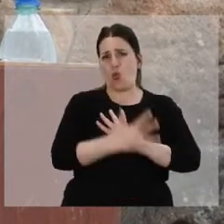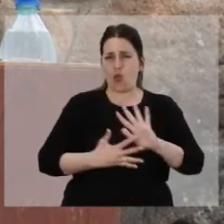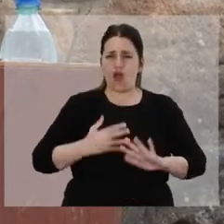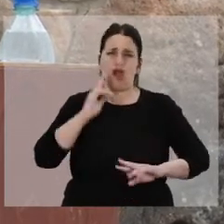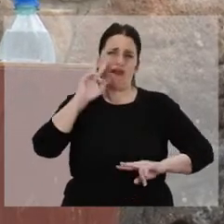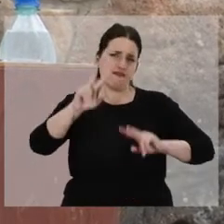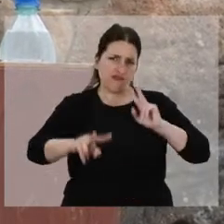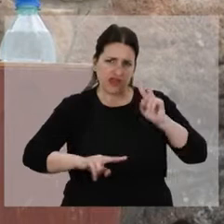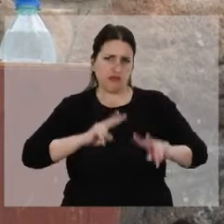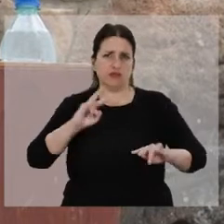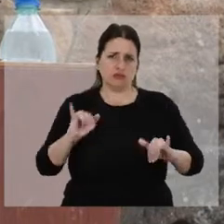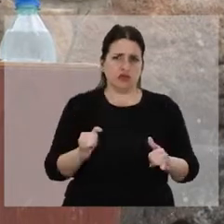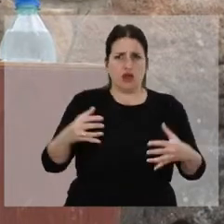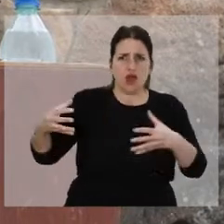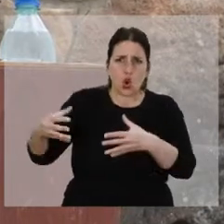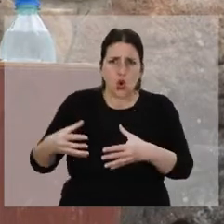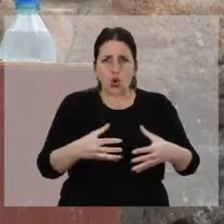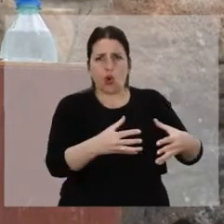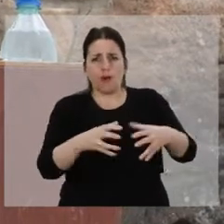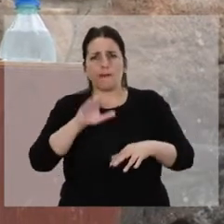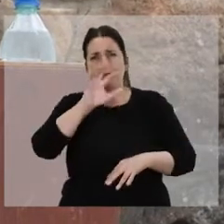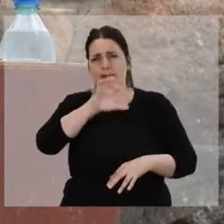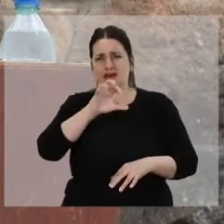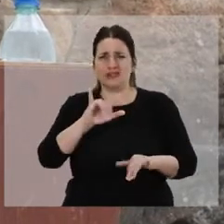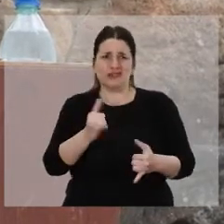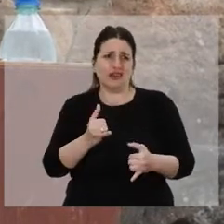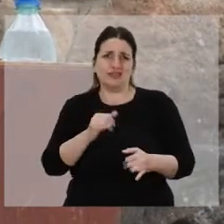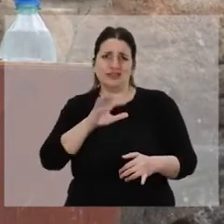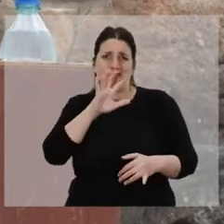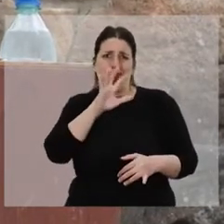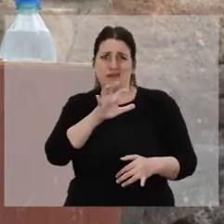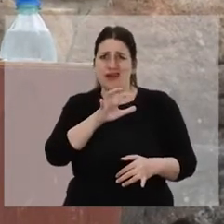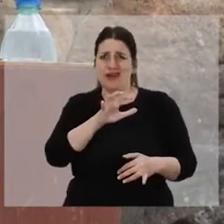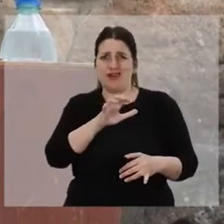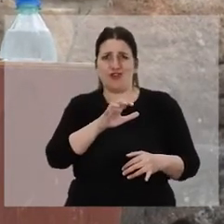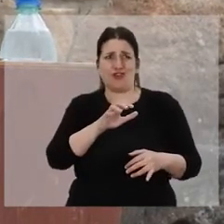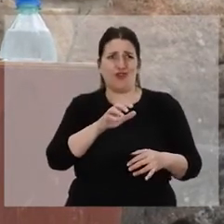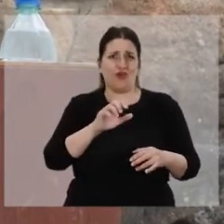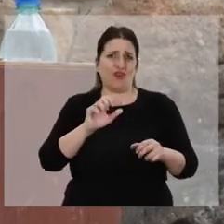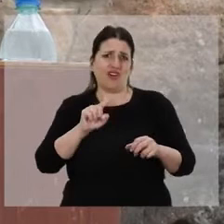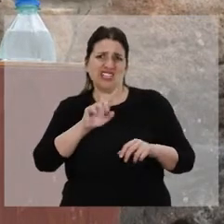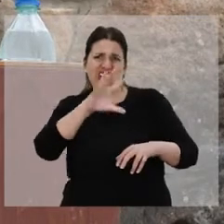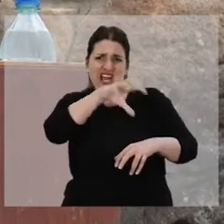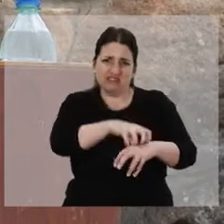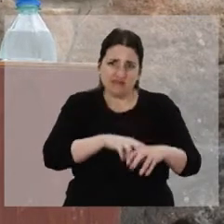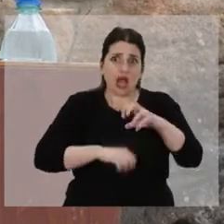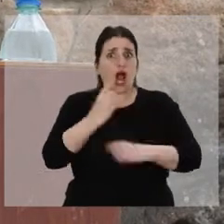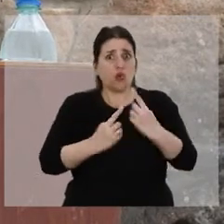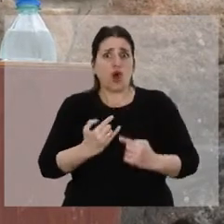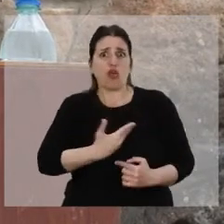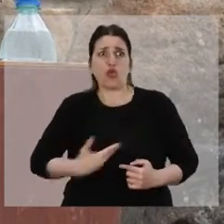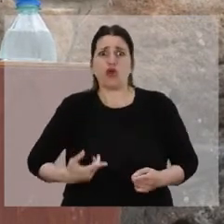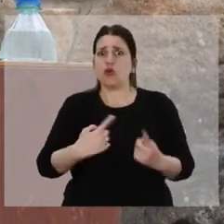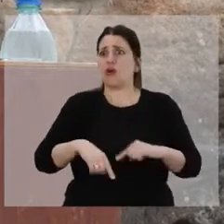A lo largo y ancho del país hemos visto como jauría, a esta altura casi de perro salvaje, aunque muchos tienen